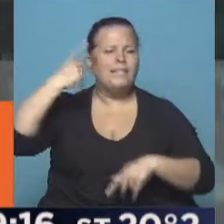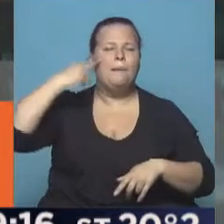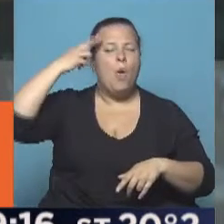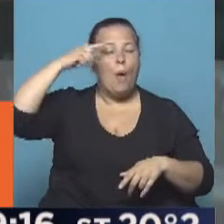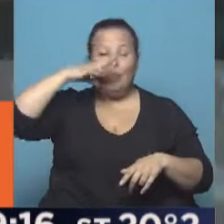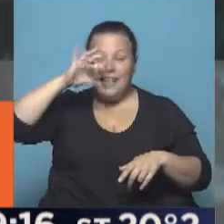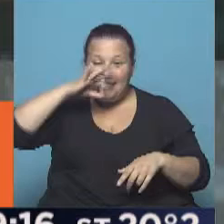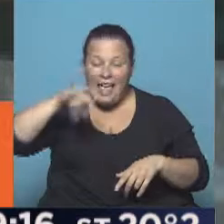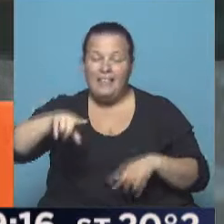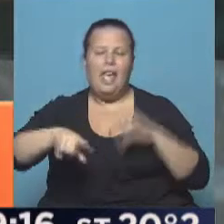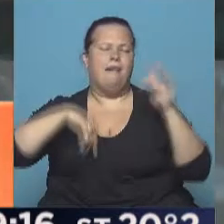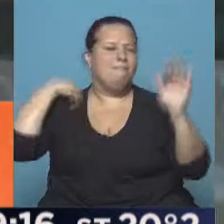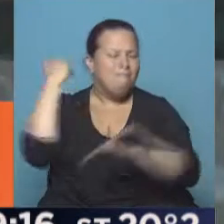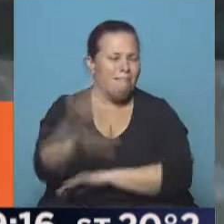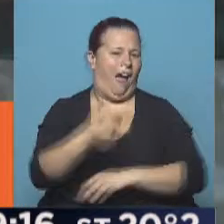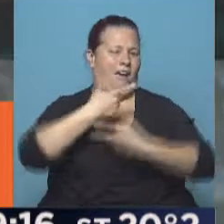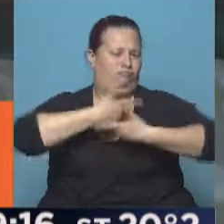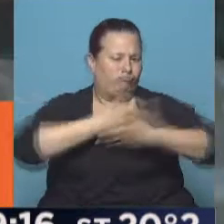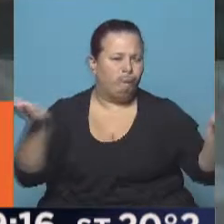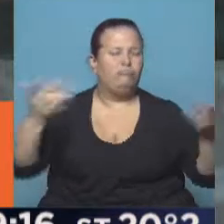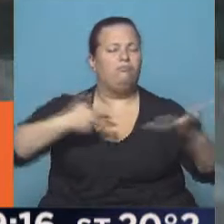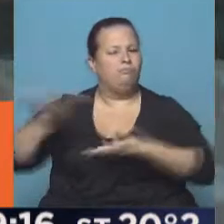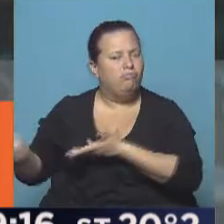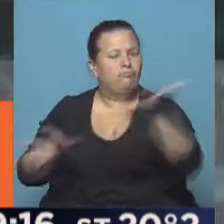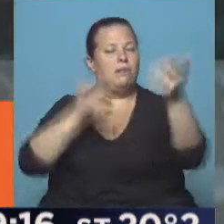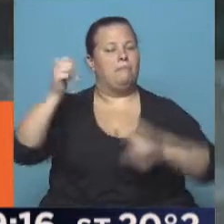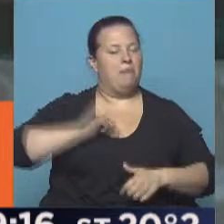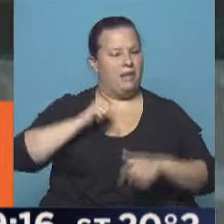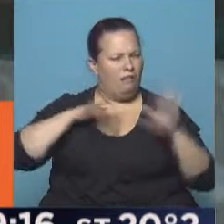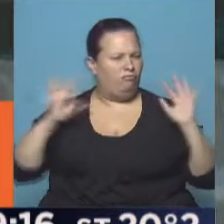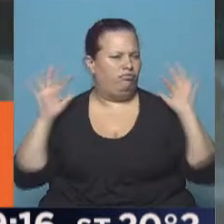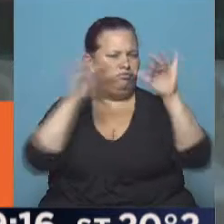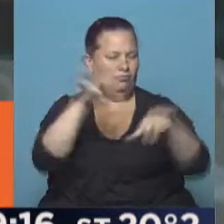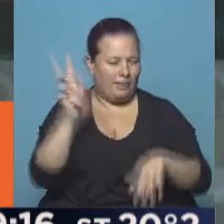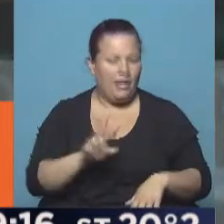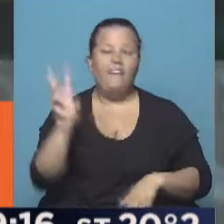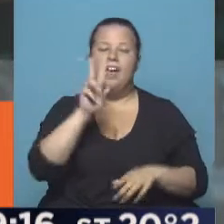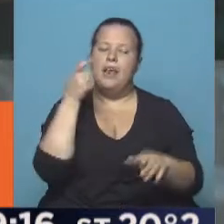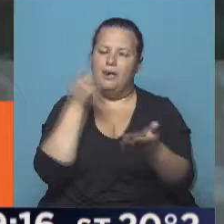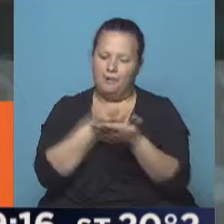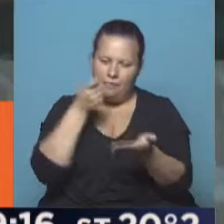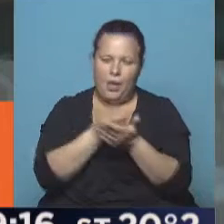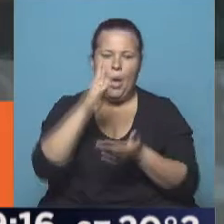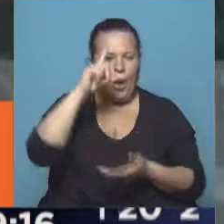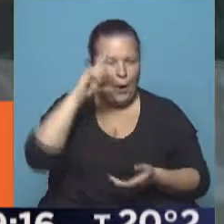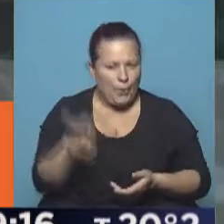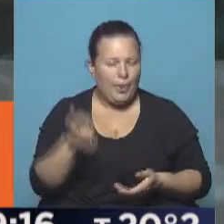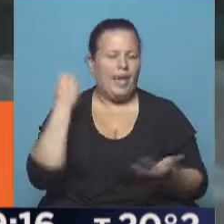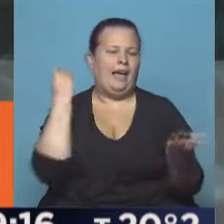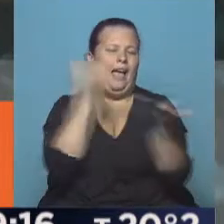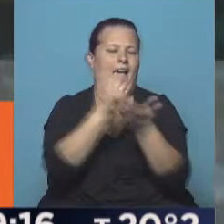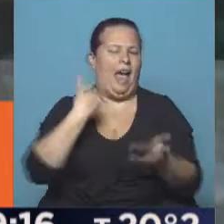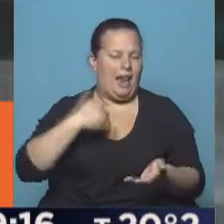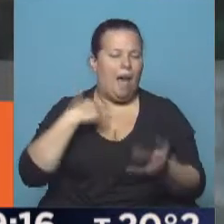70 y ya profundizó esa apertura cuando vino a la dictadura venezuela financió con becas a muchos exiliados argentinos